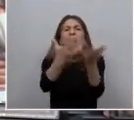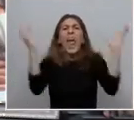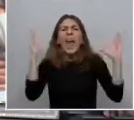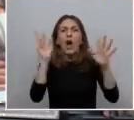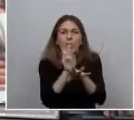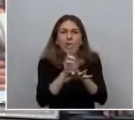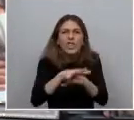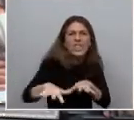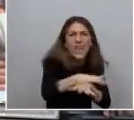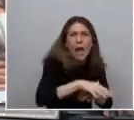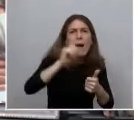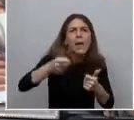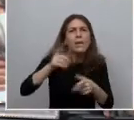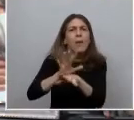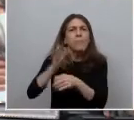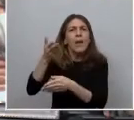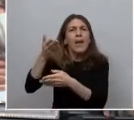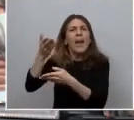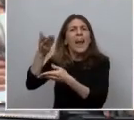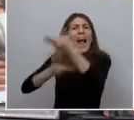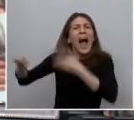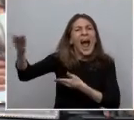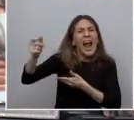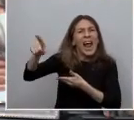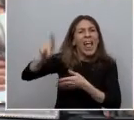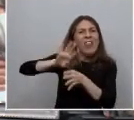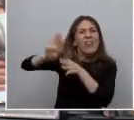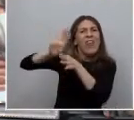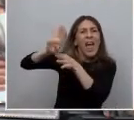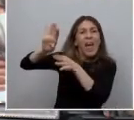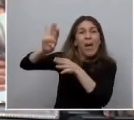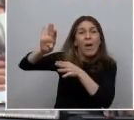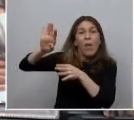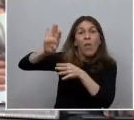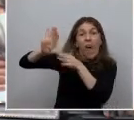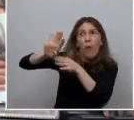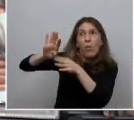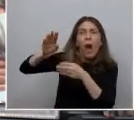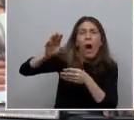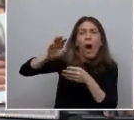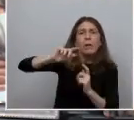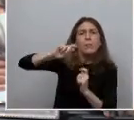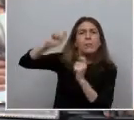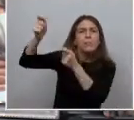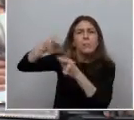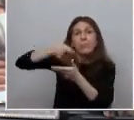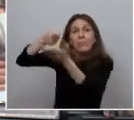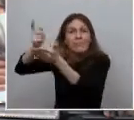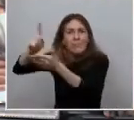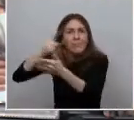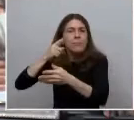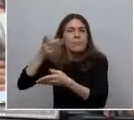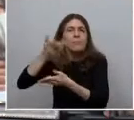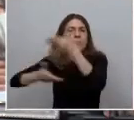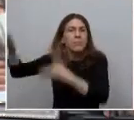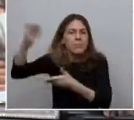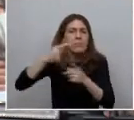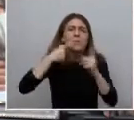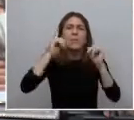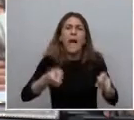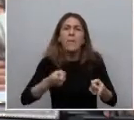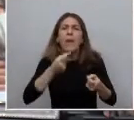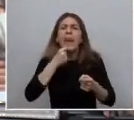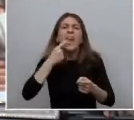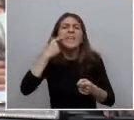y canjes de deuda por acción climática. Nueva asignación de derechos especiales de giros sin discriminar